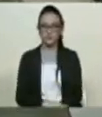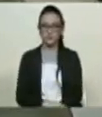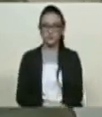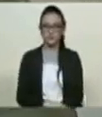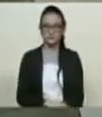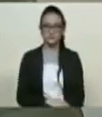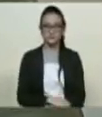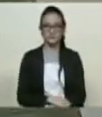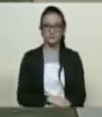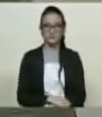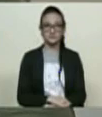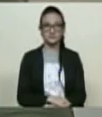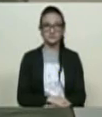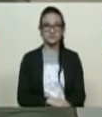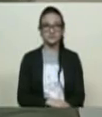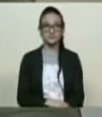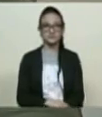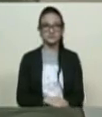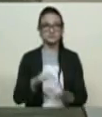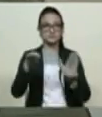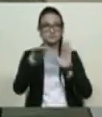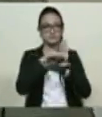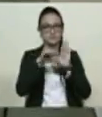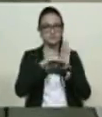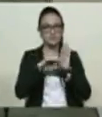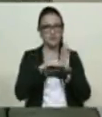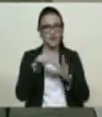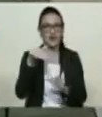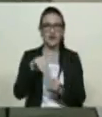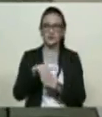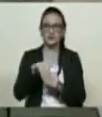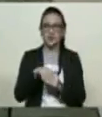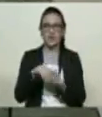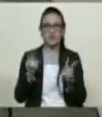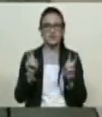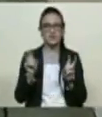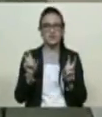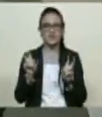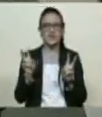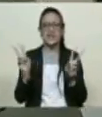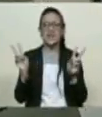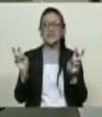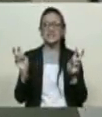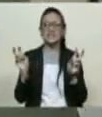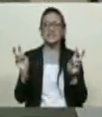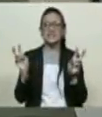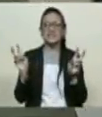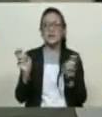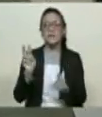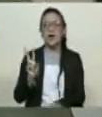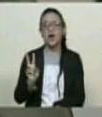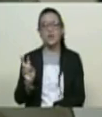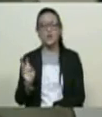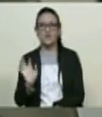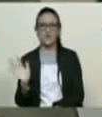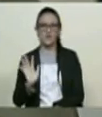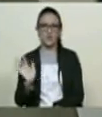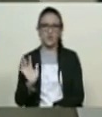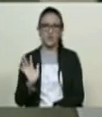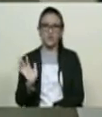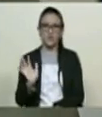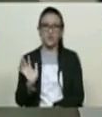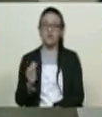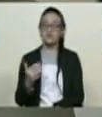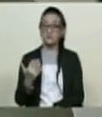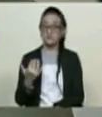Las garantías electorales no son un tema nuevo para el Consejo Nacional Electoral. Este poder electoral desde